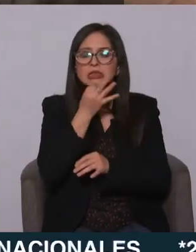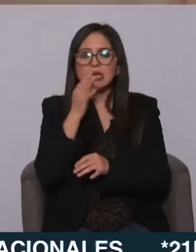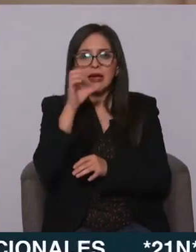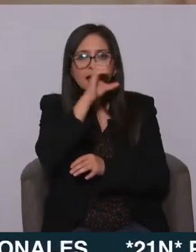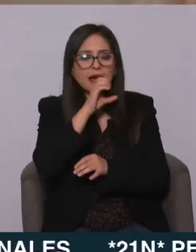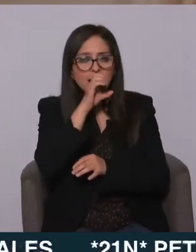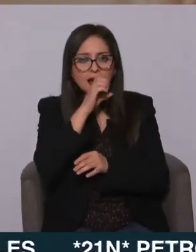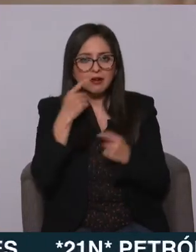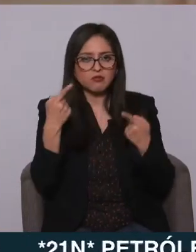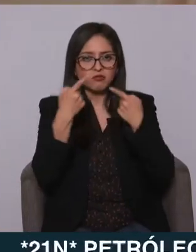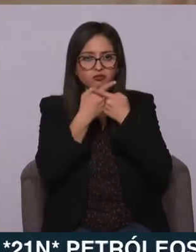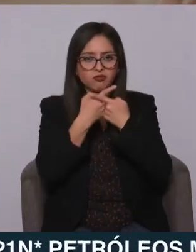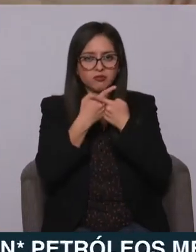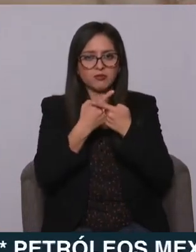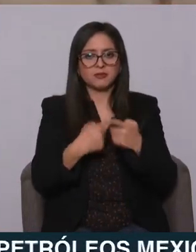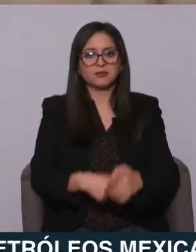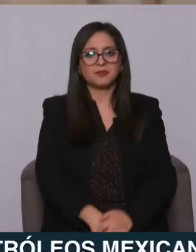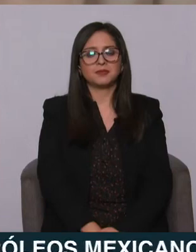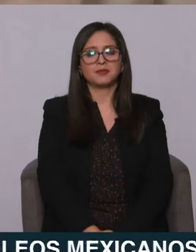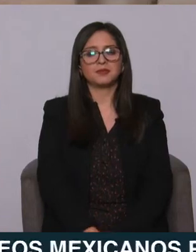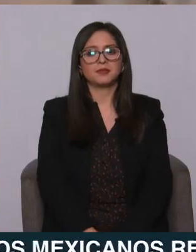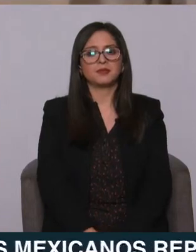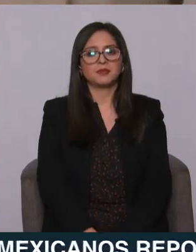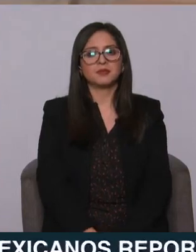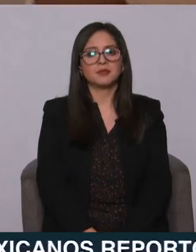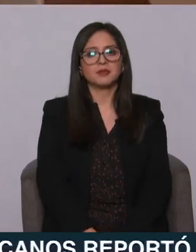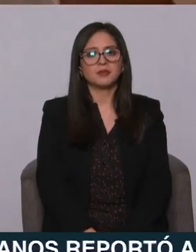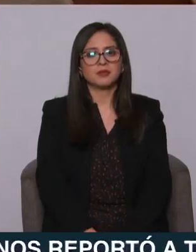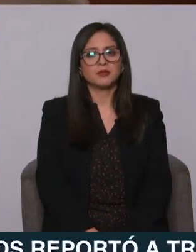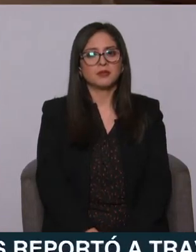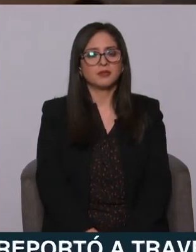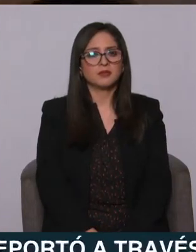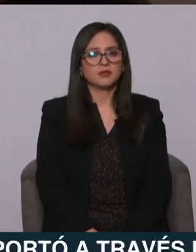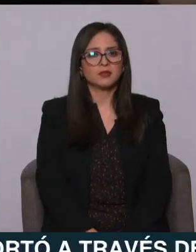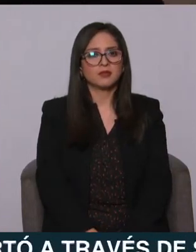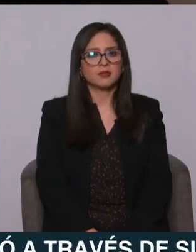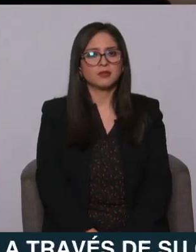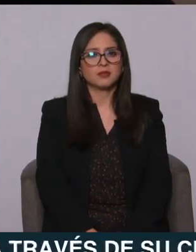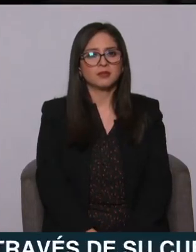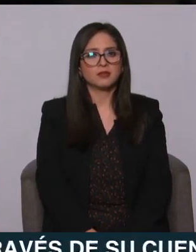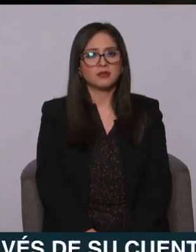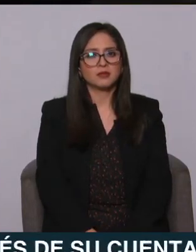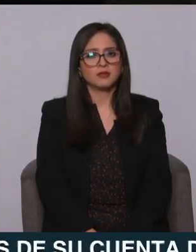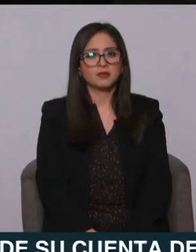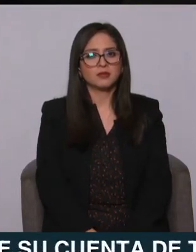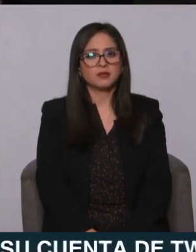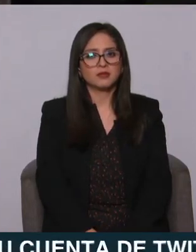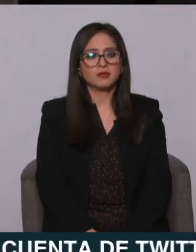calientes. En las imágenes, Manuel Hernández, Saray Mariscal, 21 Noticias.